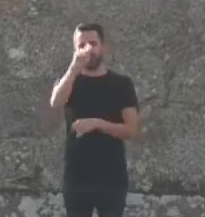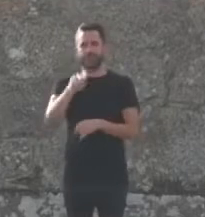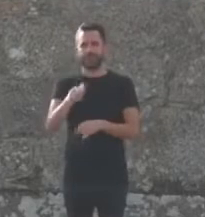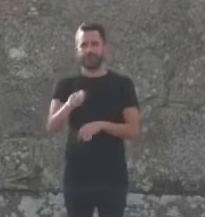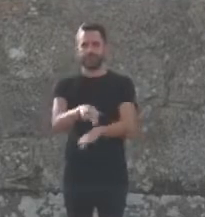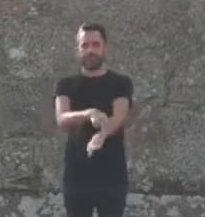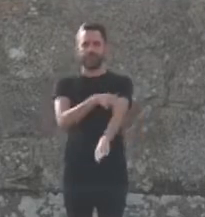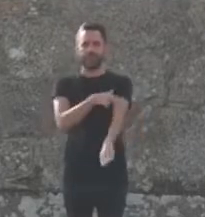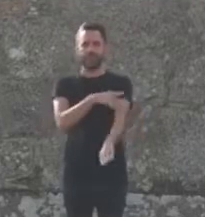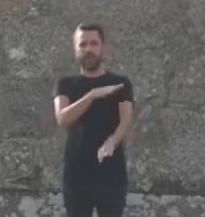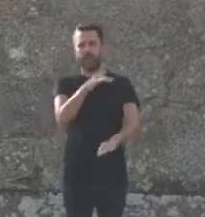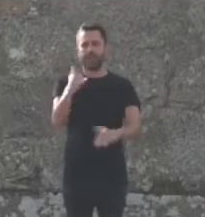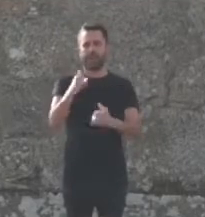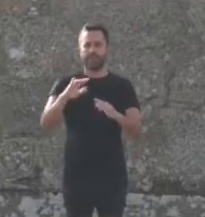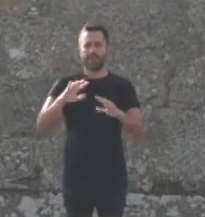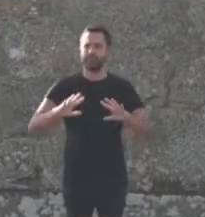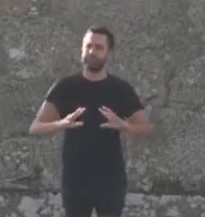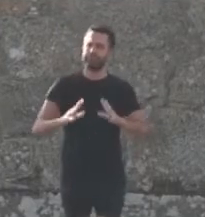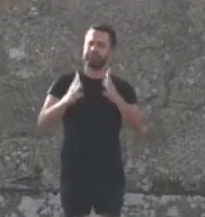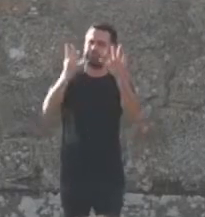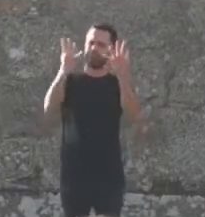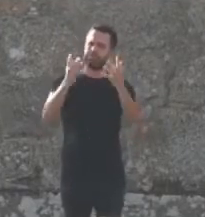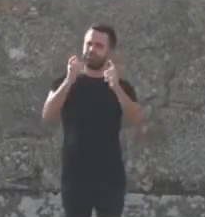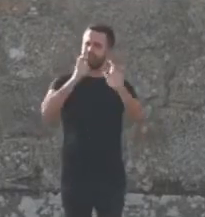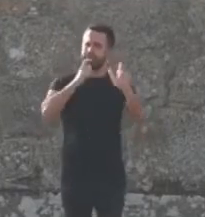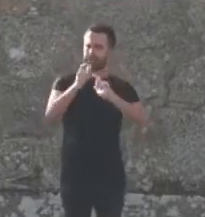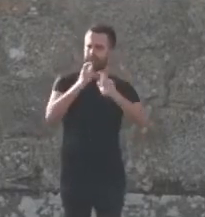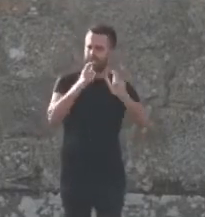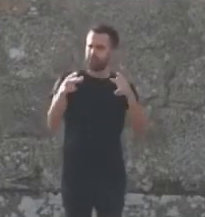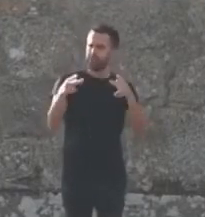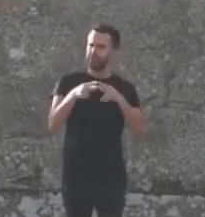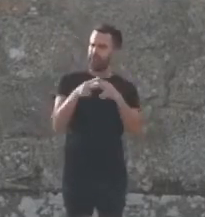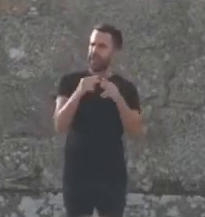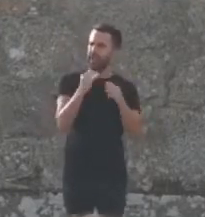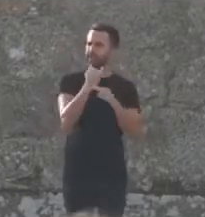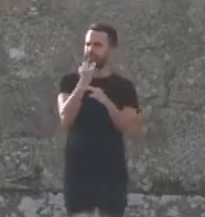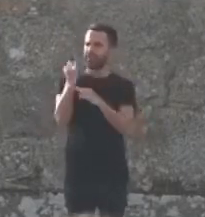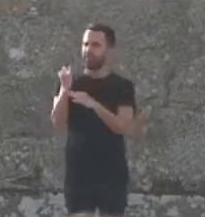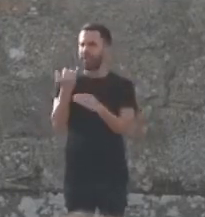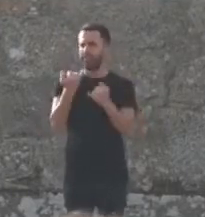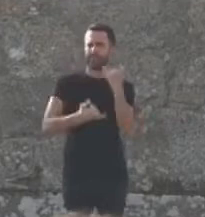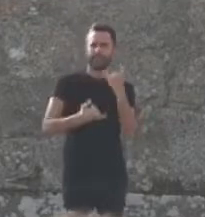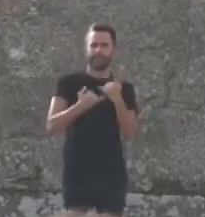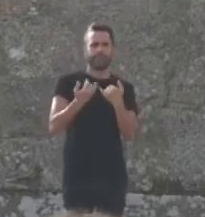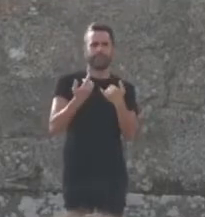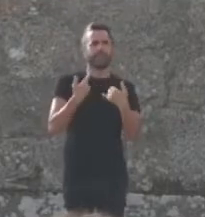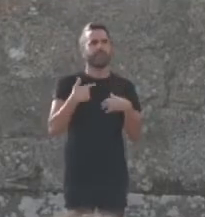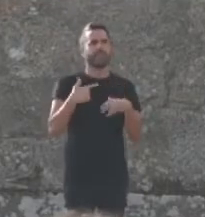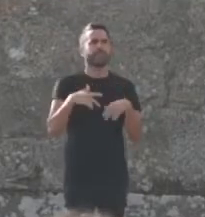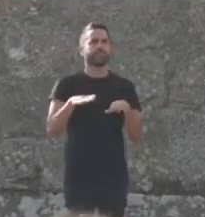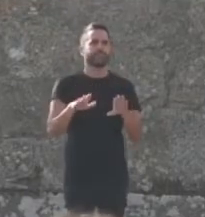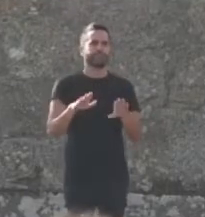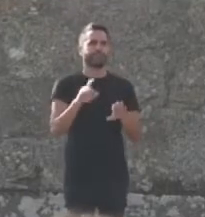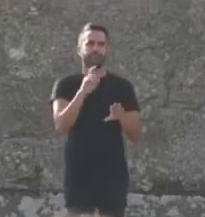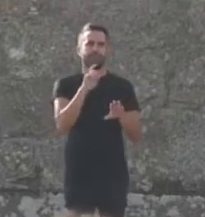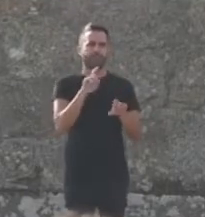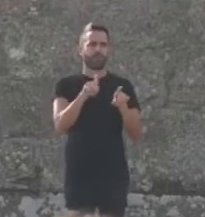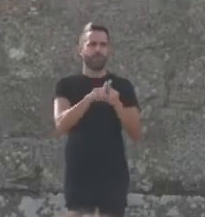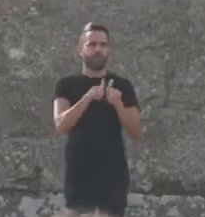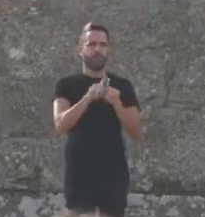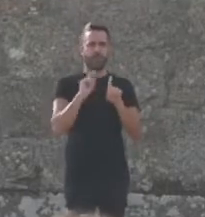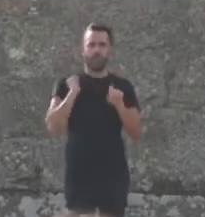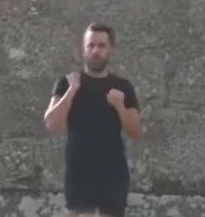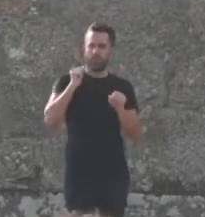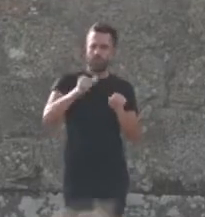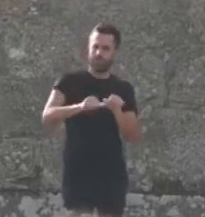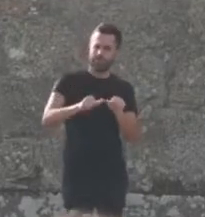unha revolta, un auténtico clamor, unha rebelión social, institucional, e acabou a cousa como acabou nos últimos anos e nos últimos meses